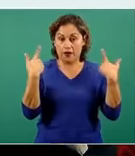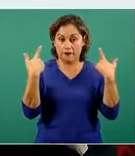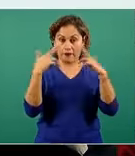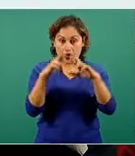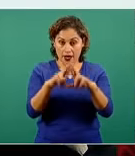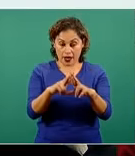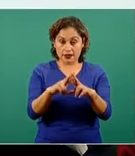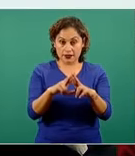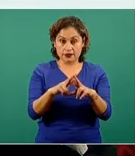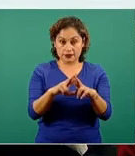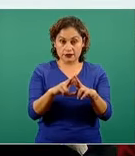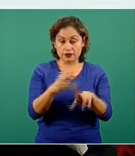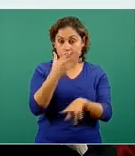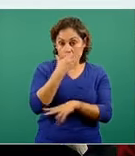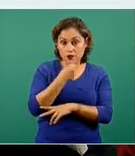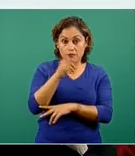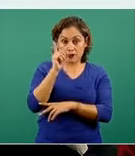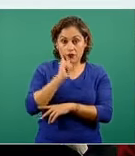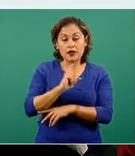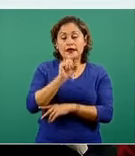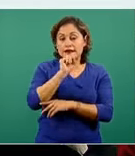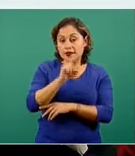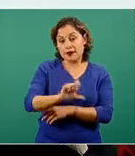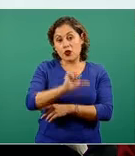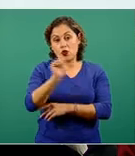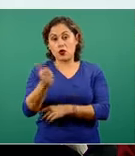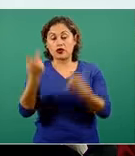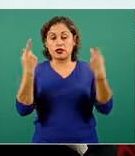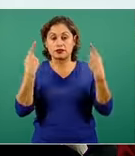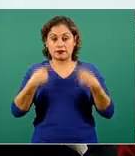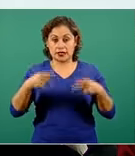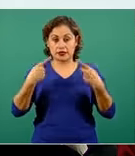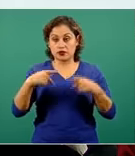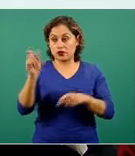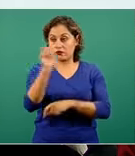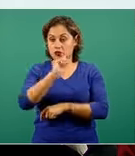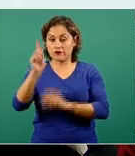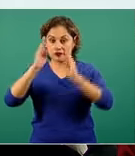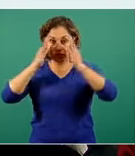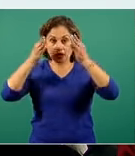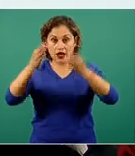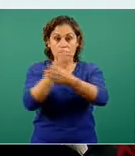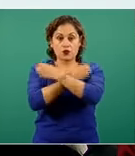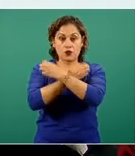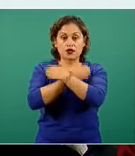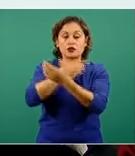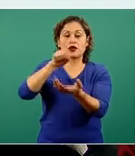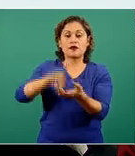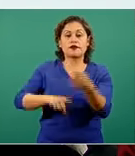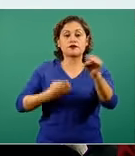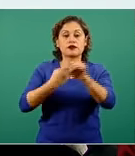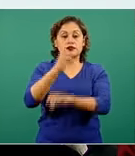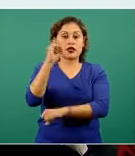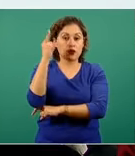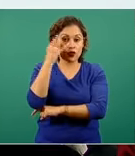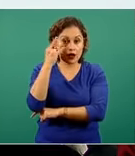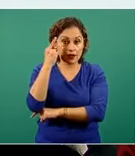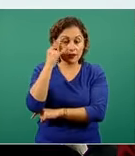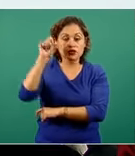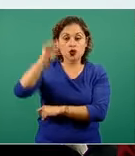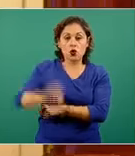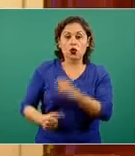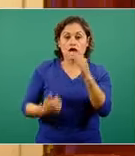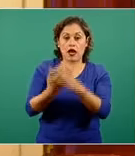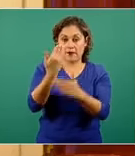maestras y otros profesionales que se dedican a la educación en el estado de Campeche. Esta actividad inició hoy día en la